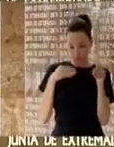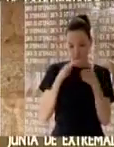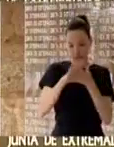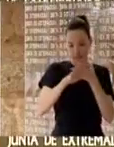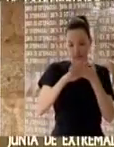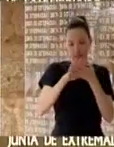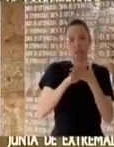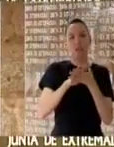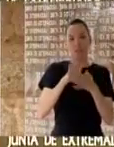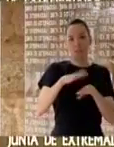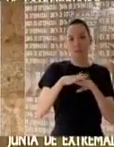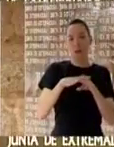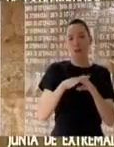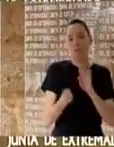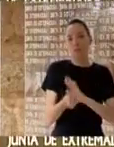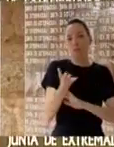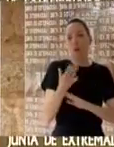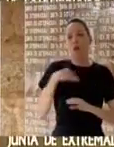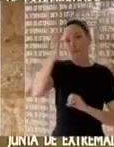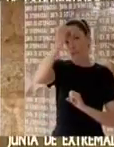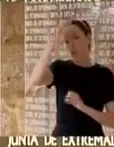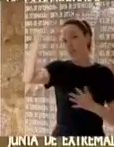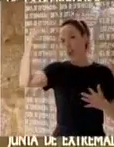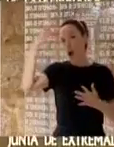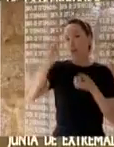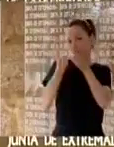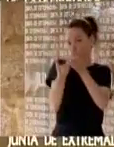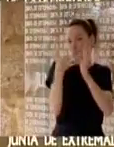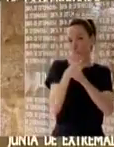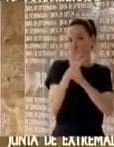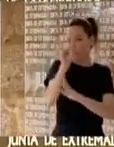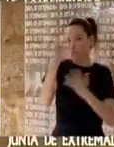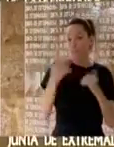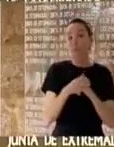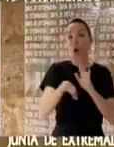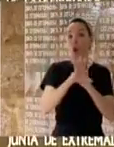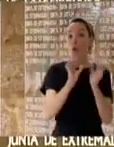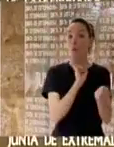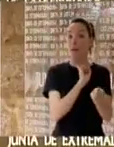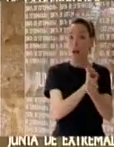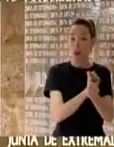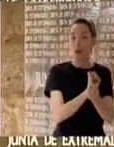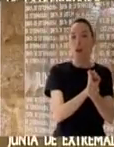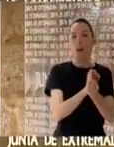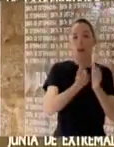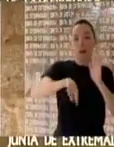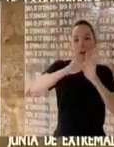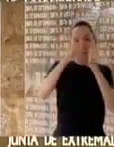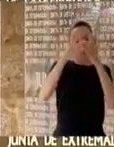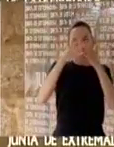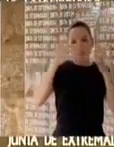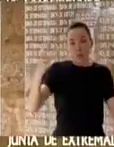sobre el blanco, pero la filosofía se la explico. La filosofía es que el Código Penal en su delito de rebelión data